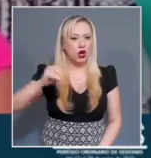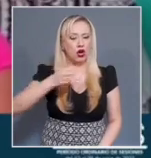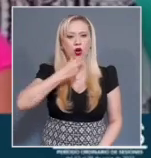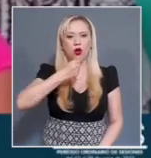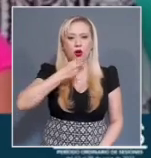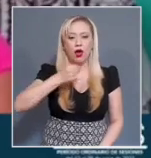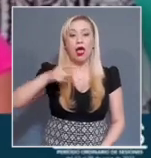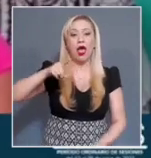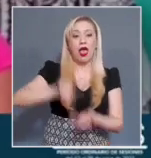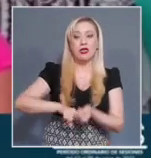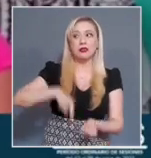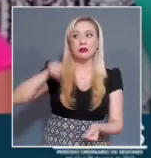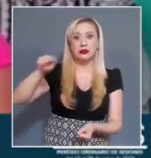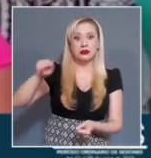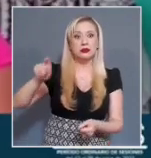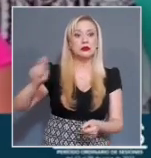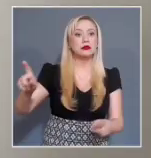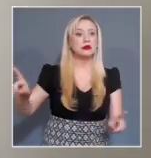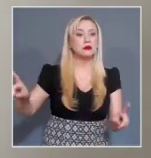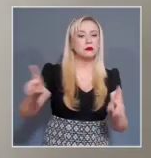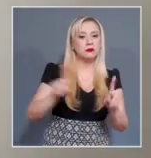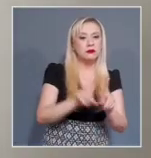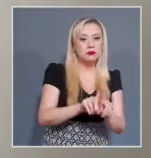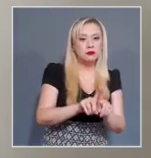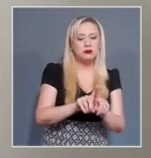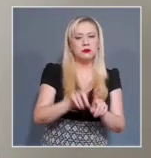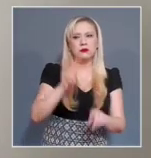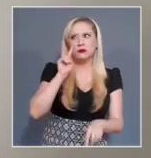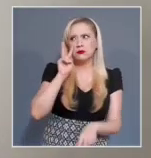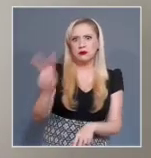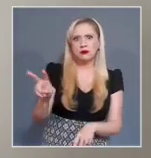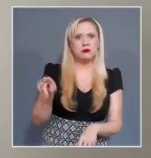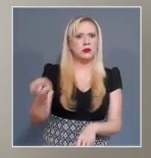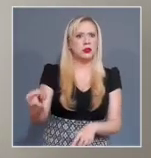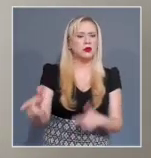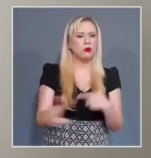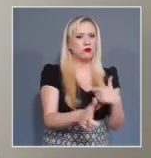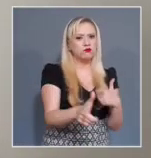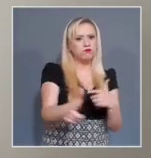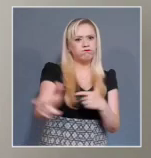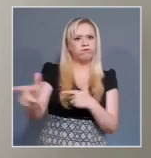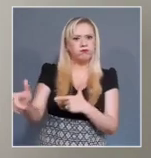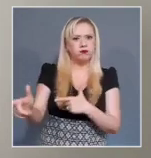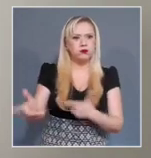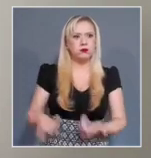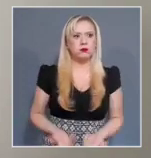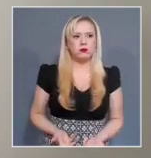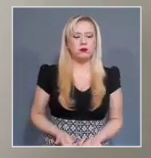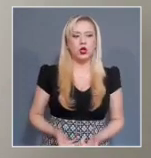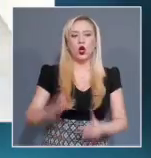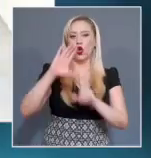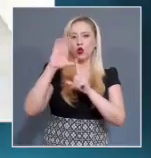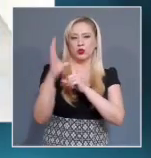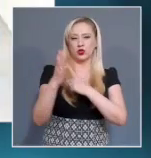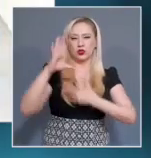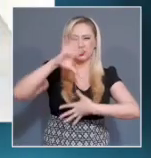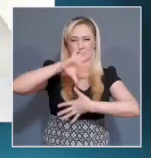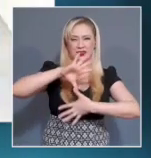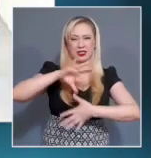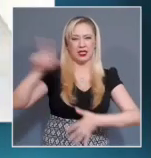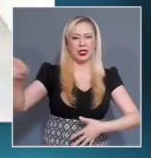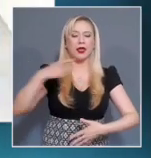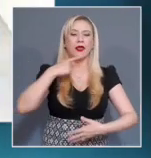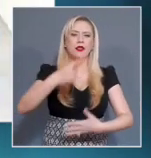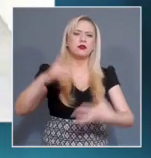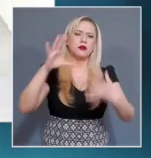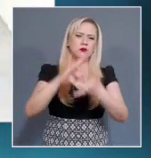y Justicia y paramilitar. Durante la audiencia, integrantes de la Comisión Interamericana expusieron el incumplimiento de